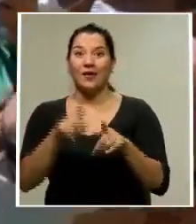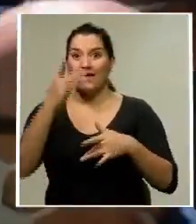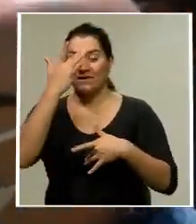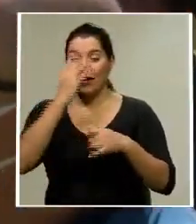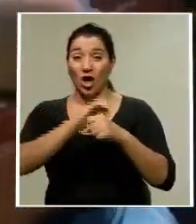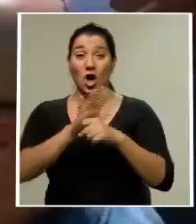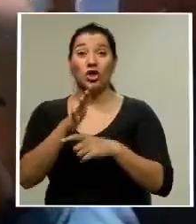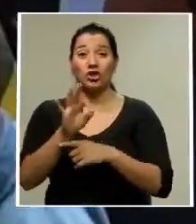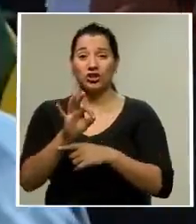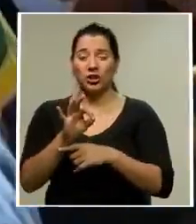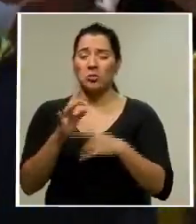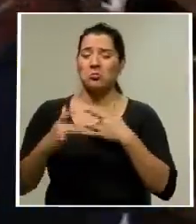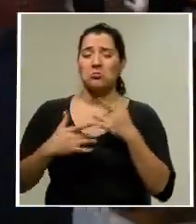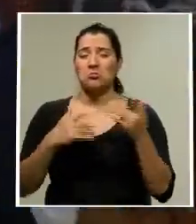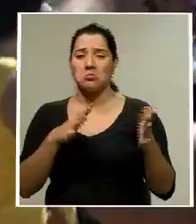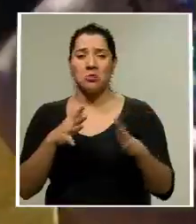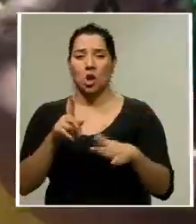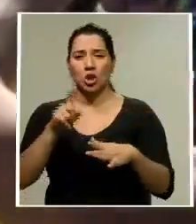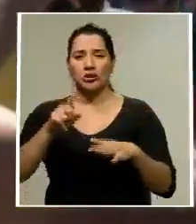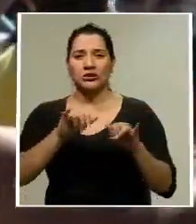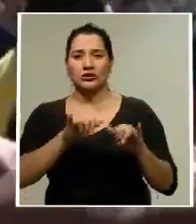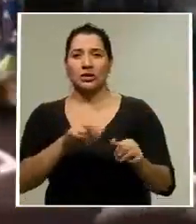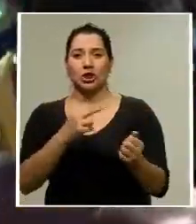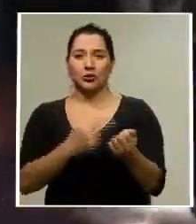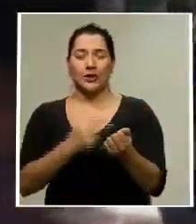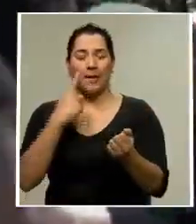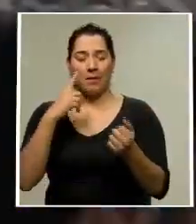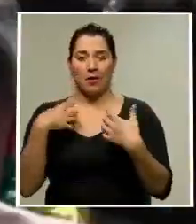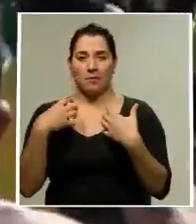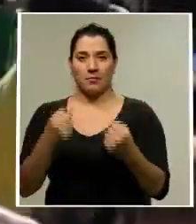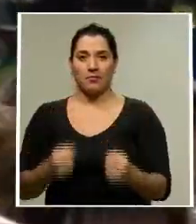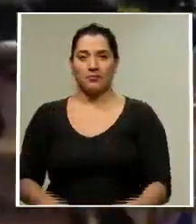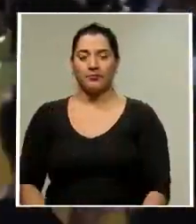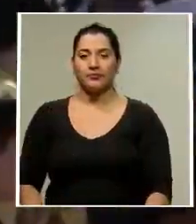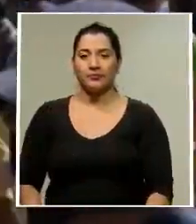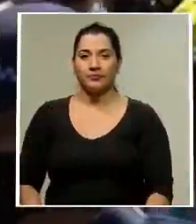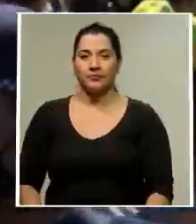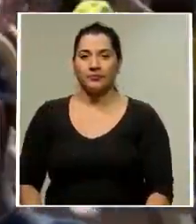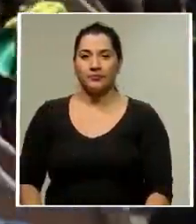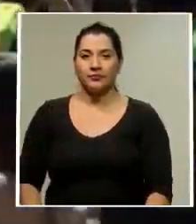con síntomas leves y no requirió hospitalización para recuperarse.